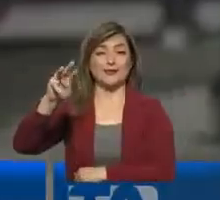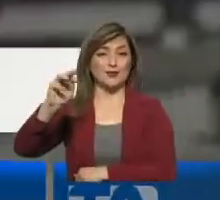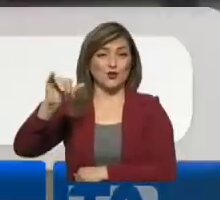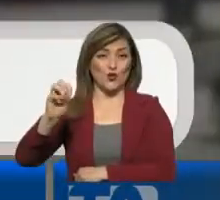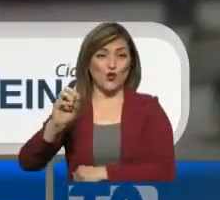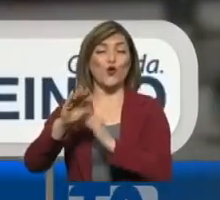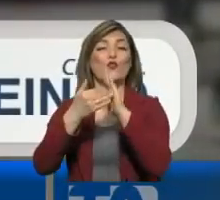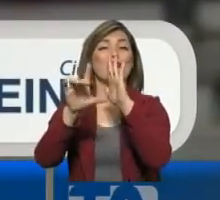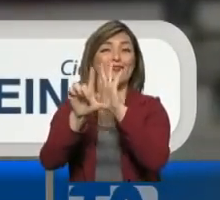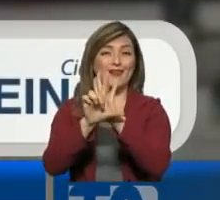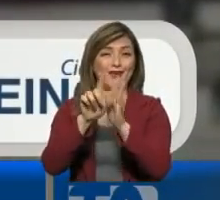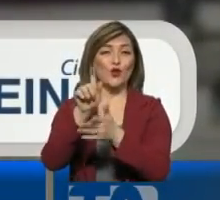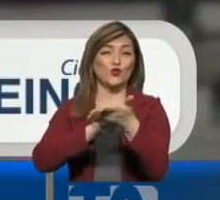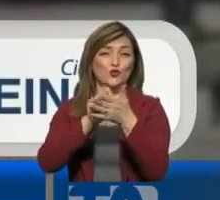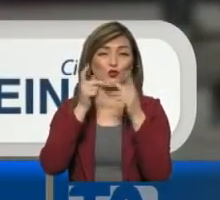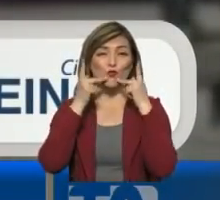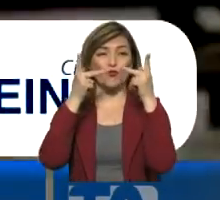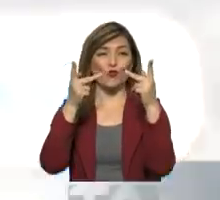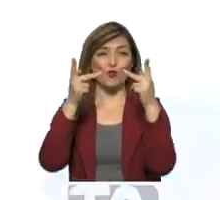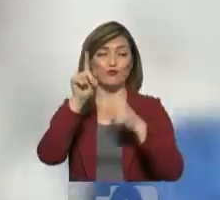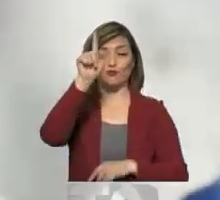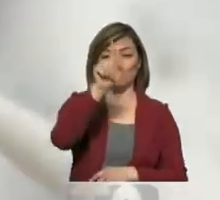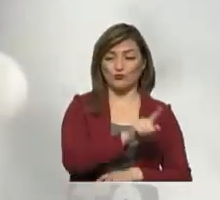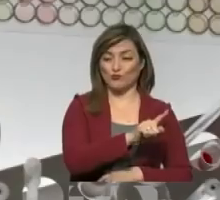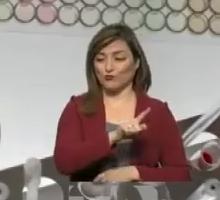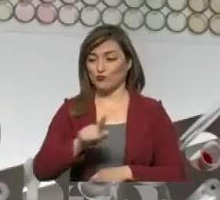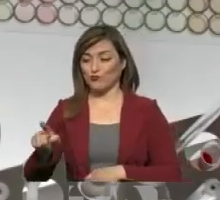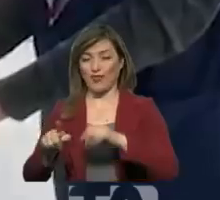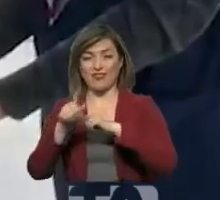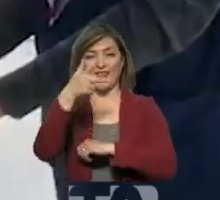a través de una triangulación con Inmo Solución.